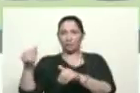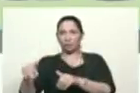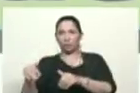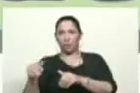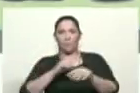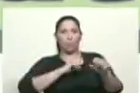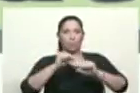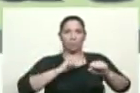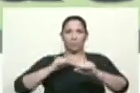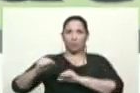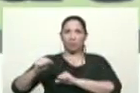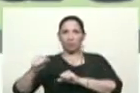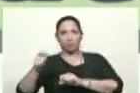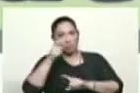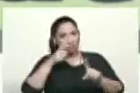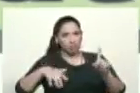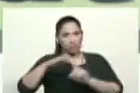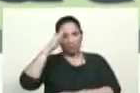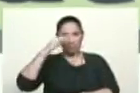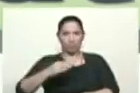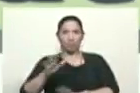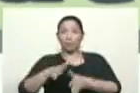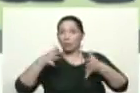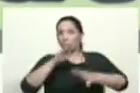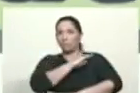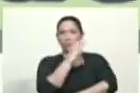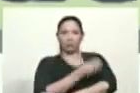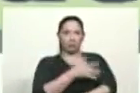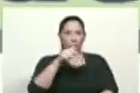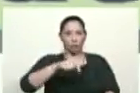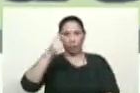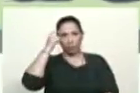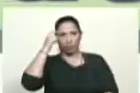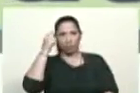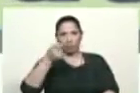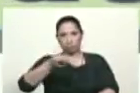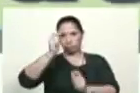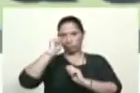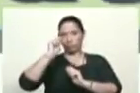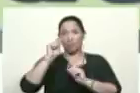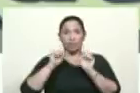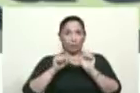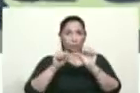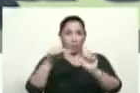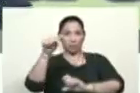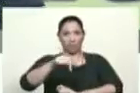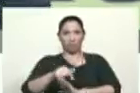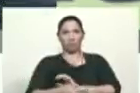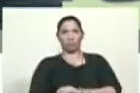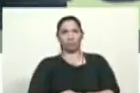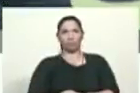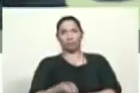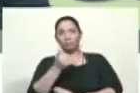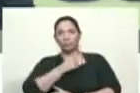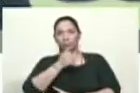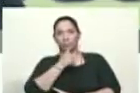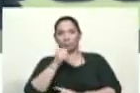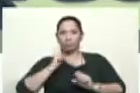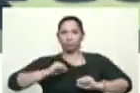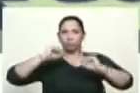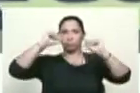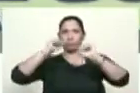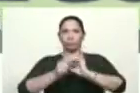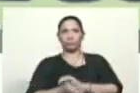fortaleza que tenemos hoy día, que nos legó Chávez y que nos mantiene aquí, resistiendo y